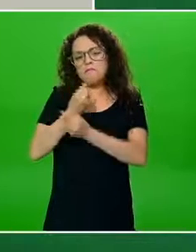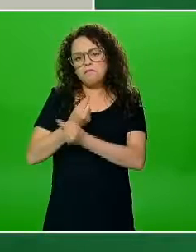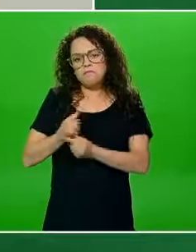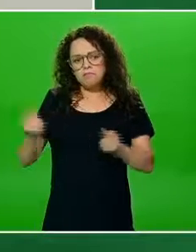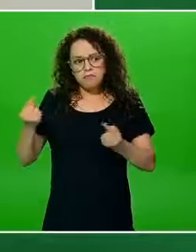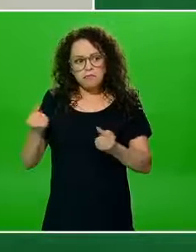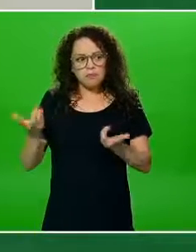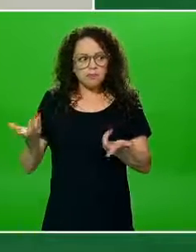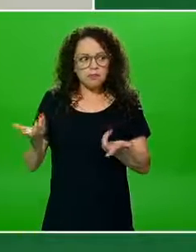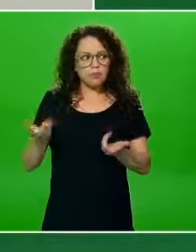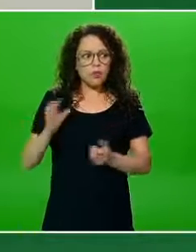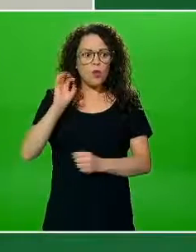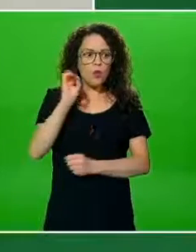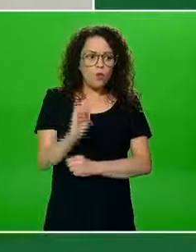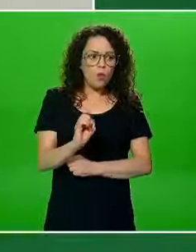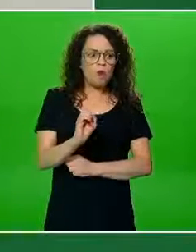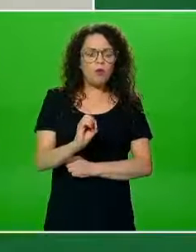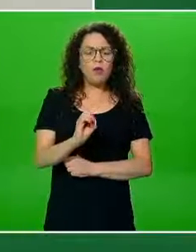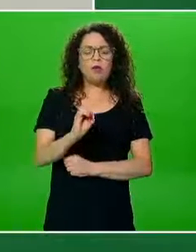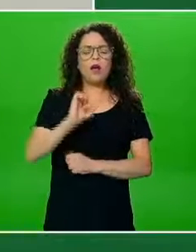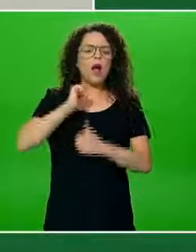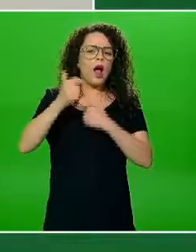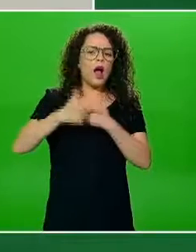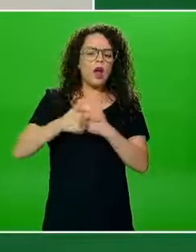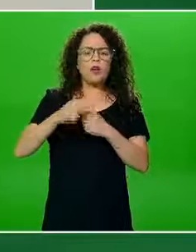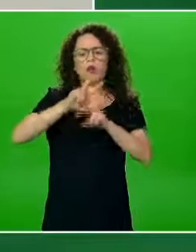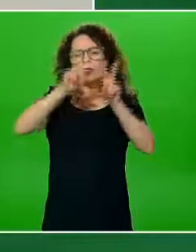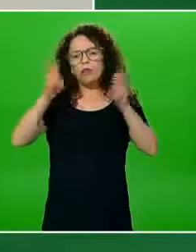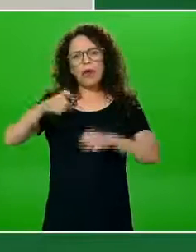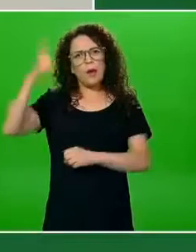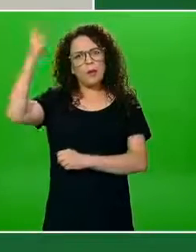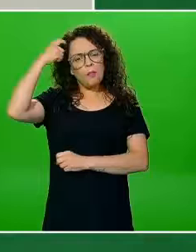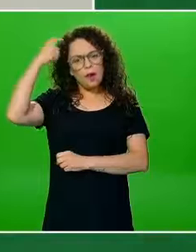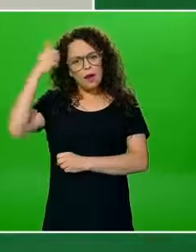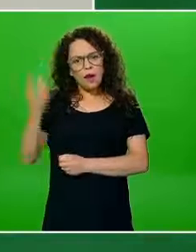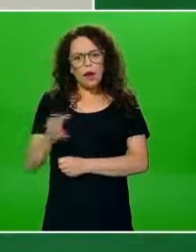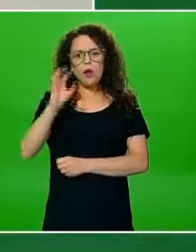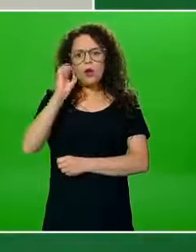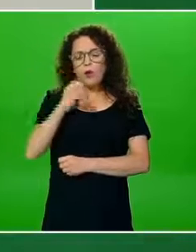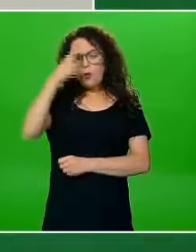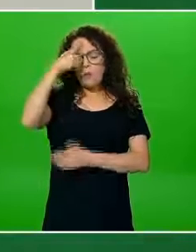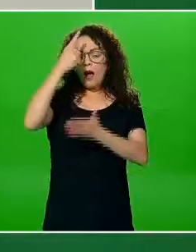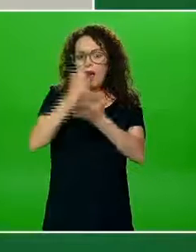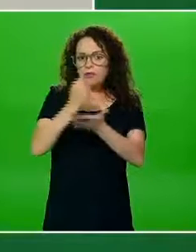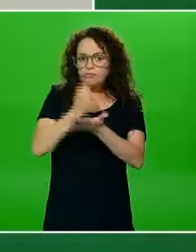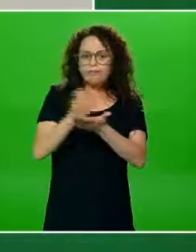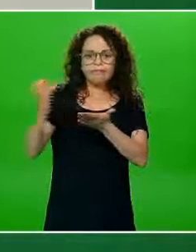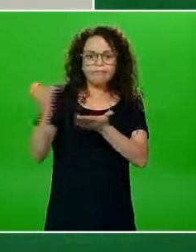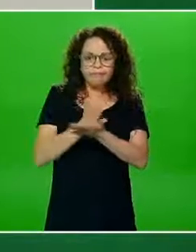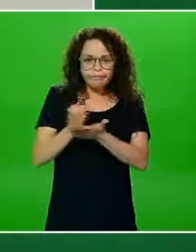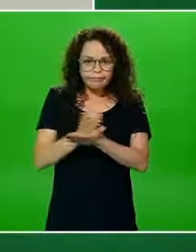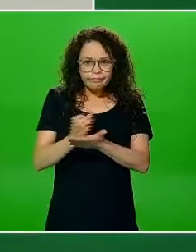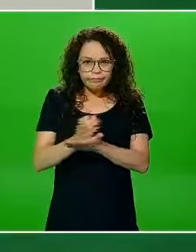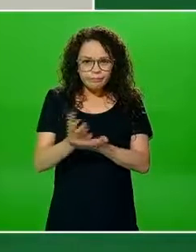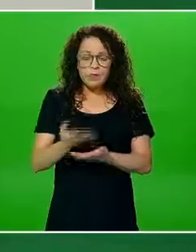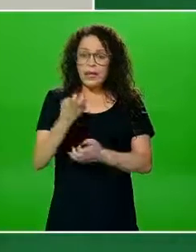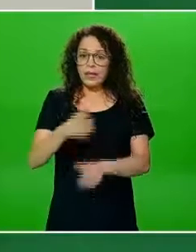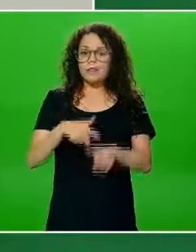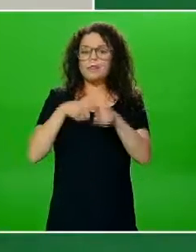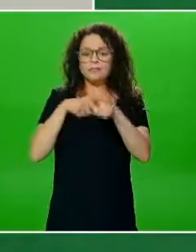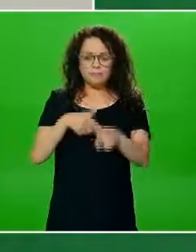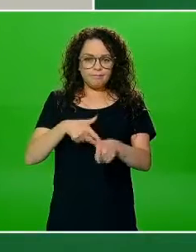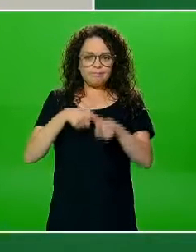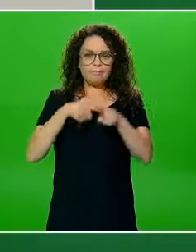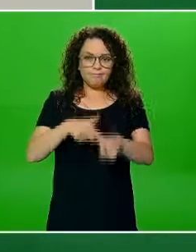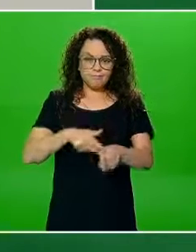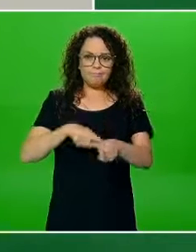eran hospitales neurológicos, porque eran hospitales de rehabilitación, etcétera. Es decir, continuaron con sus